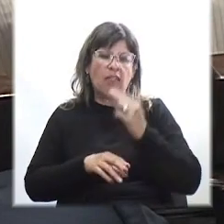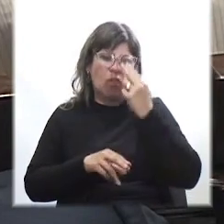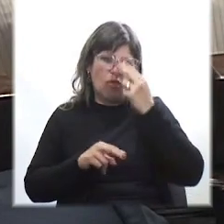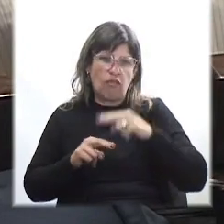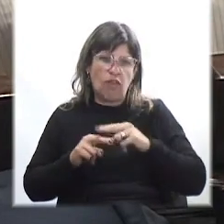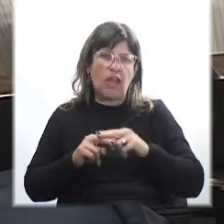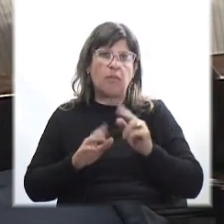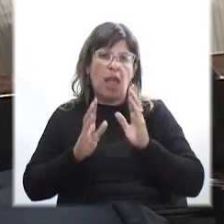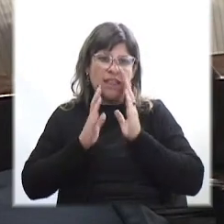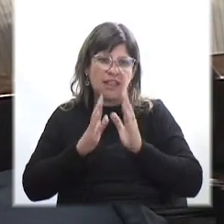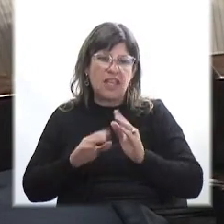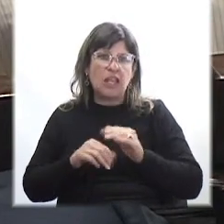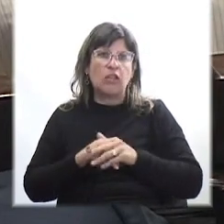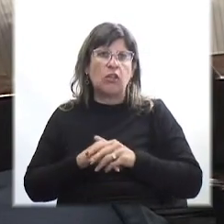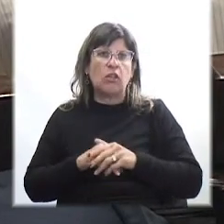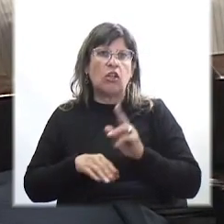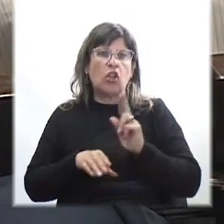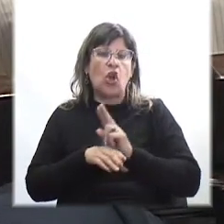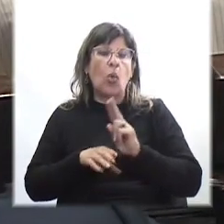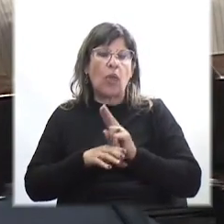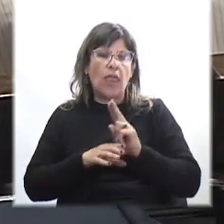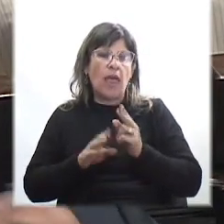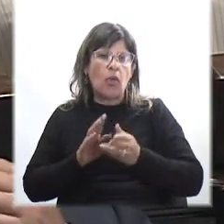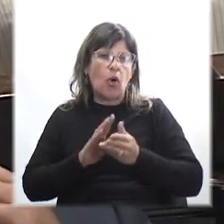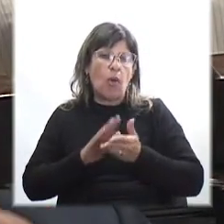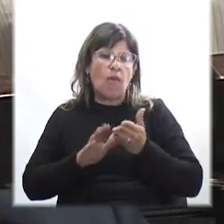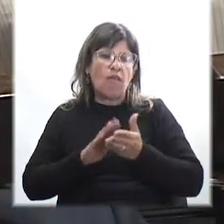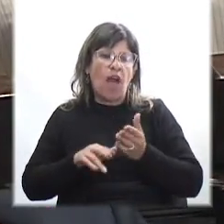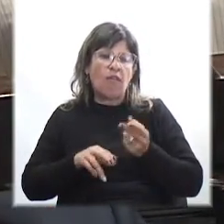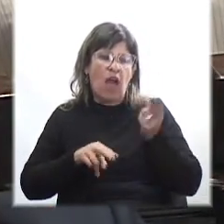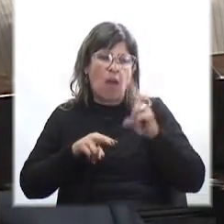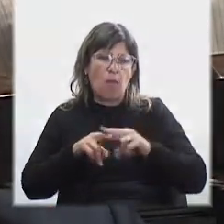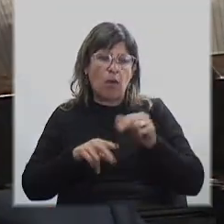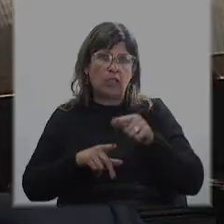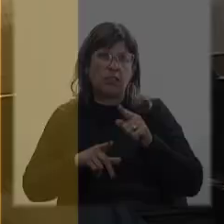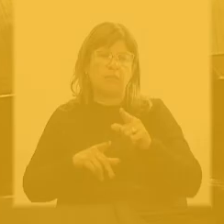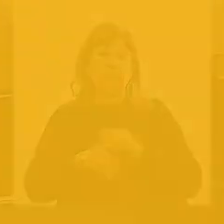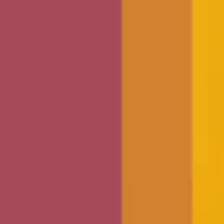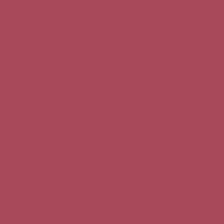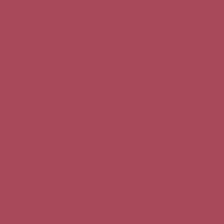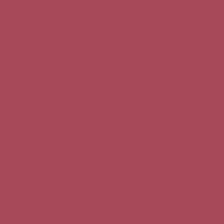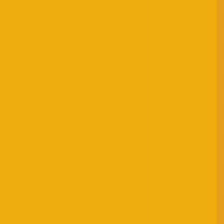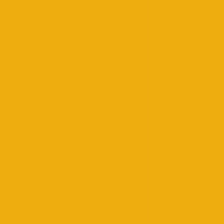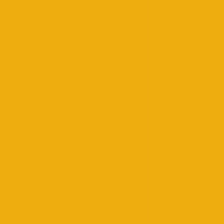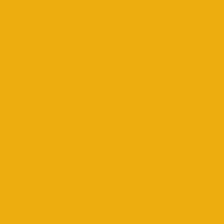atendiendo lo que son los cuidados paliativos, ayudándolos al bien morir.